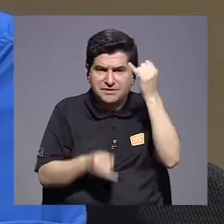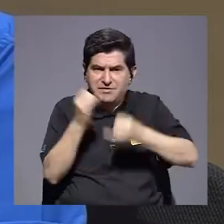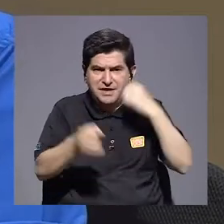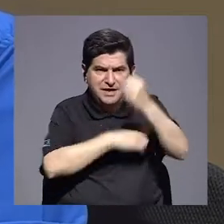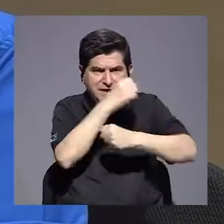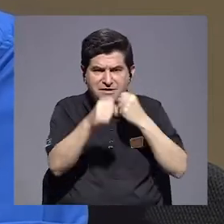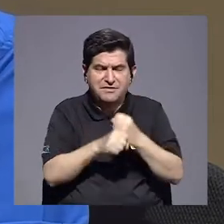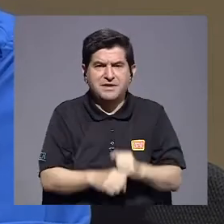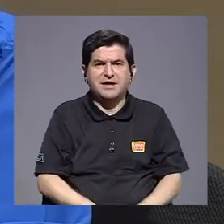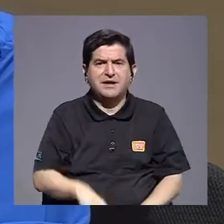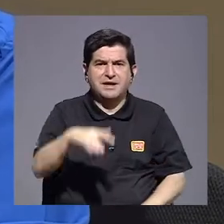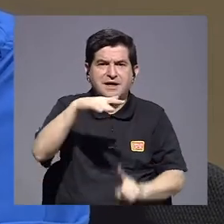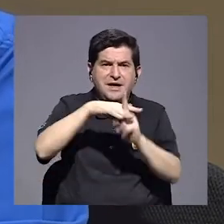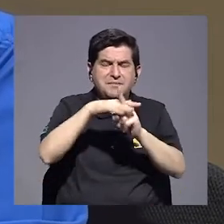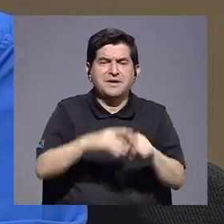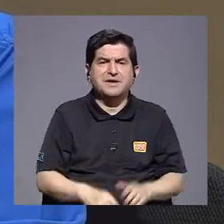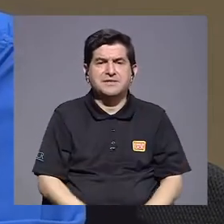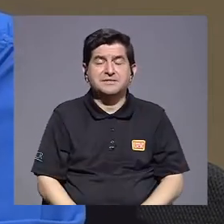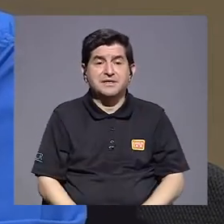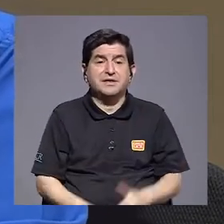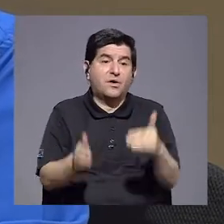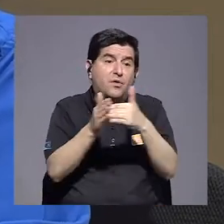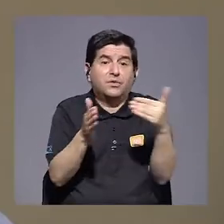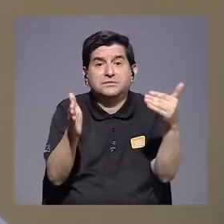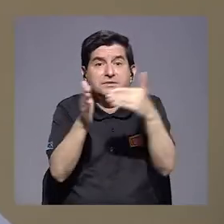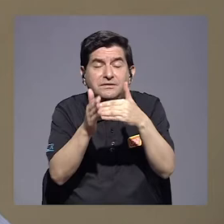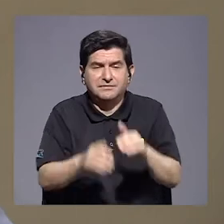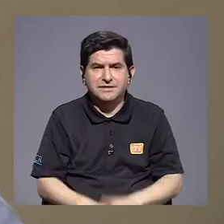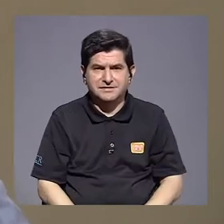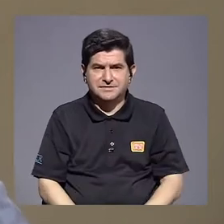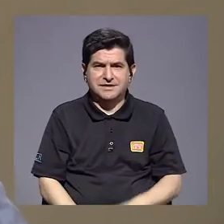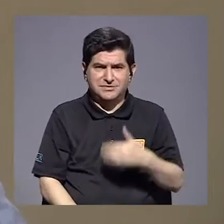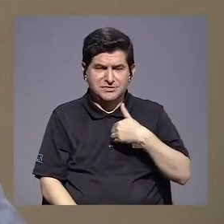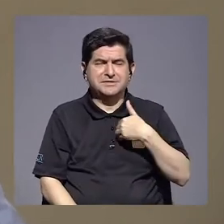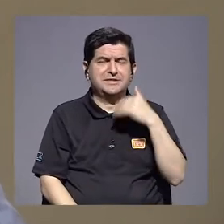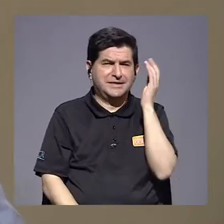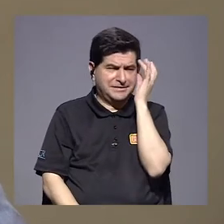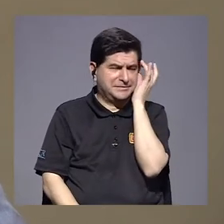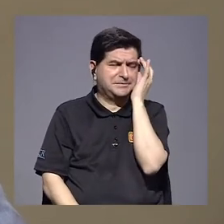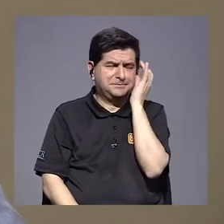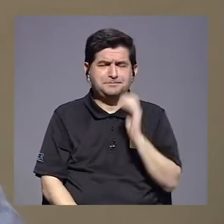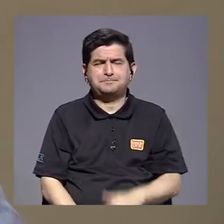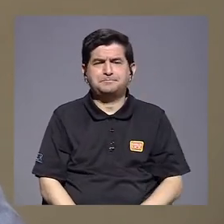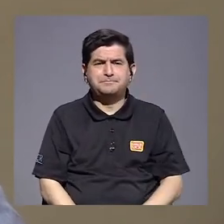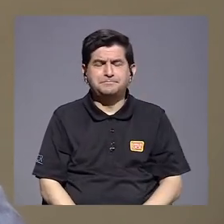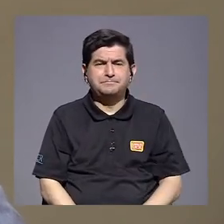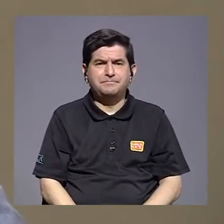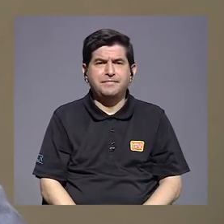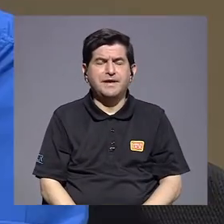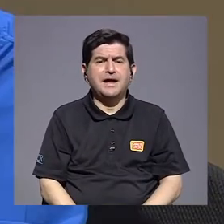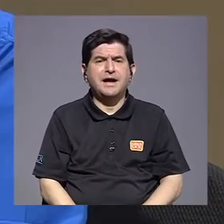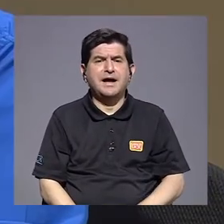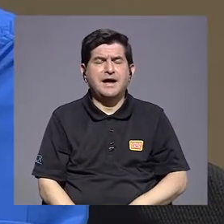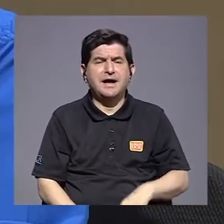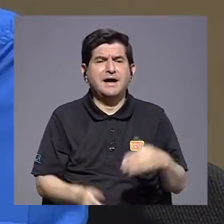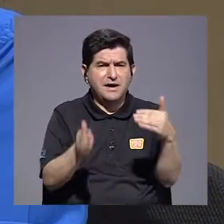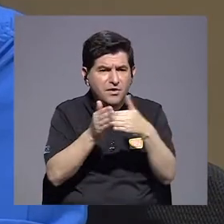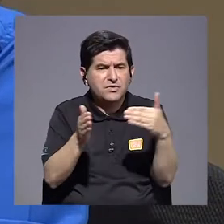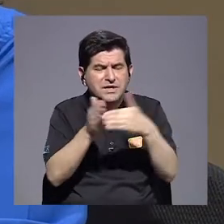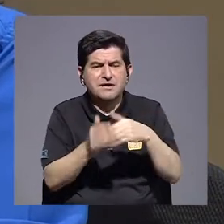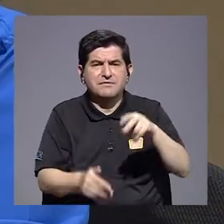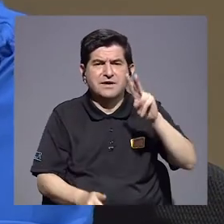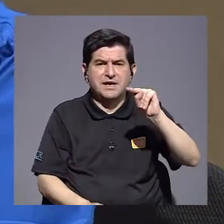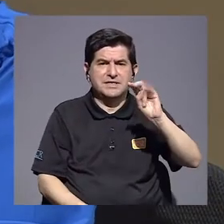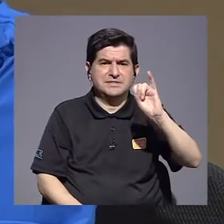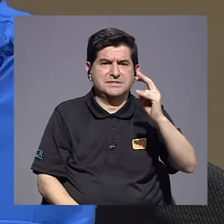finales de año nos viene un niño o el otro año también. Entonces sí nos tiene que preocupar. O sea, la frecuencia del niño cada